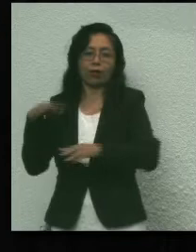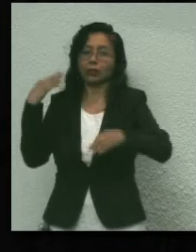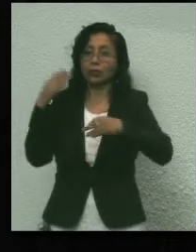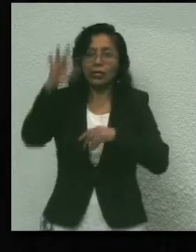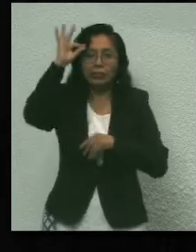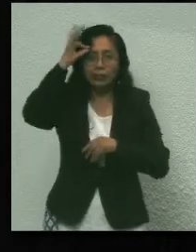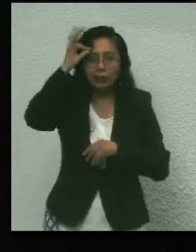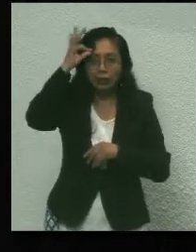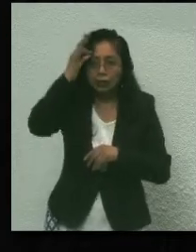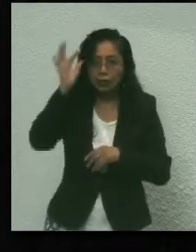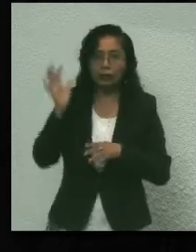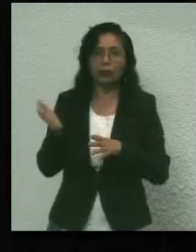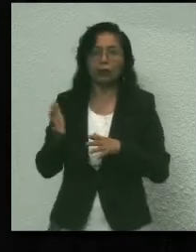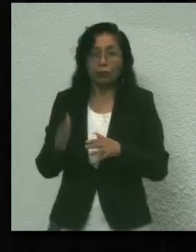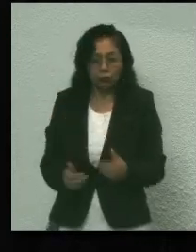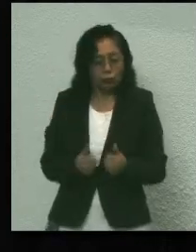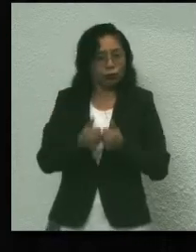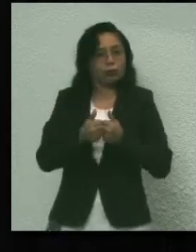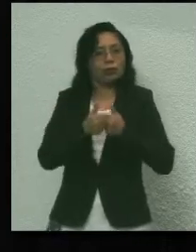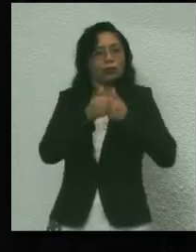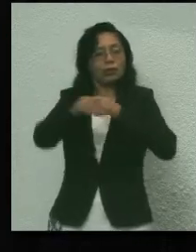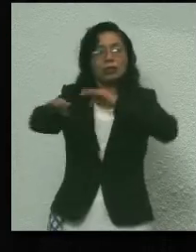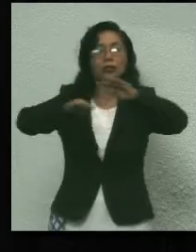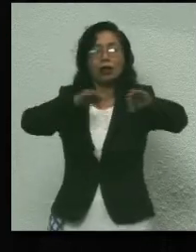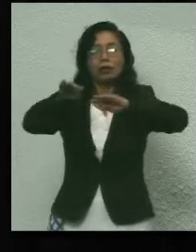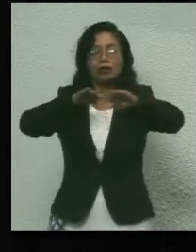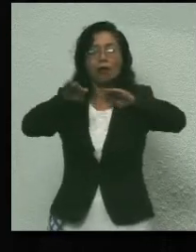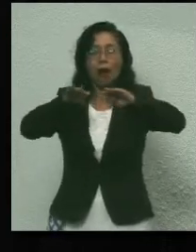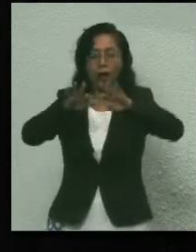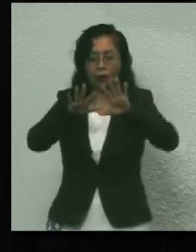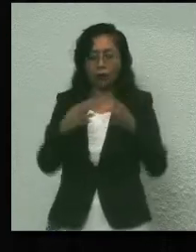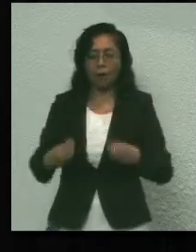intendencia, por permanecer al frente y salvar a miles